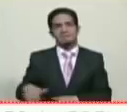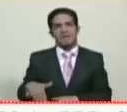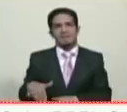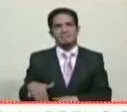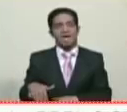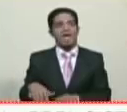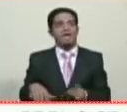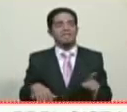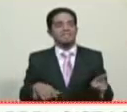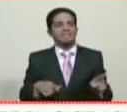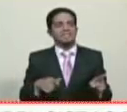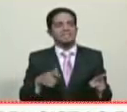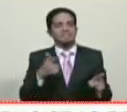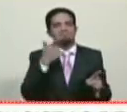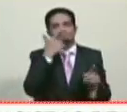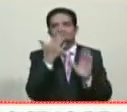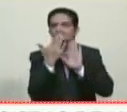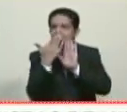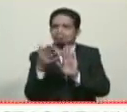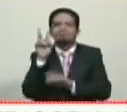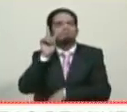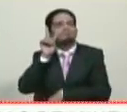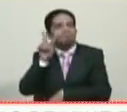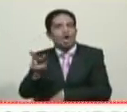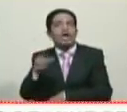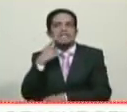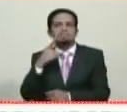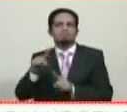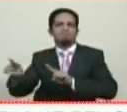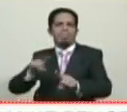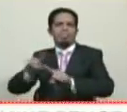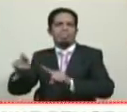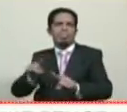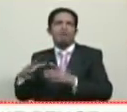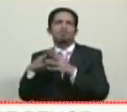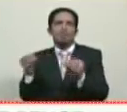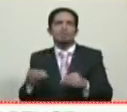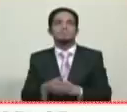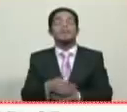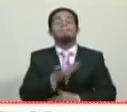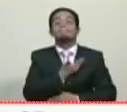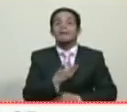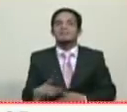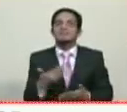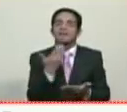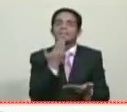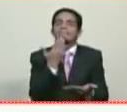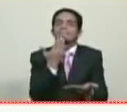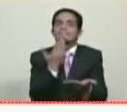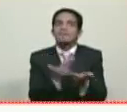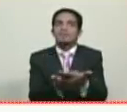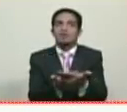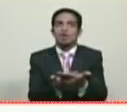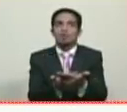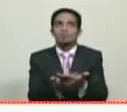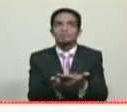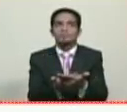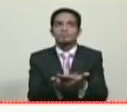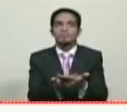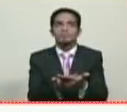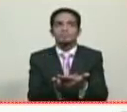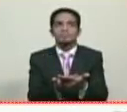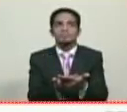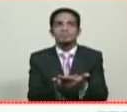actos, se puso al frente y dio todas las instrucciones. El presidente ha ordenado, ¿verdad?,